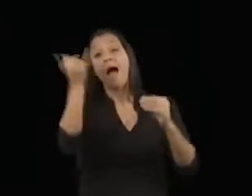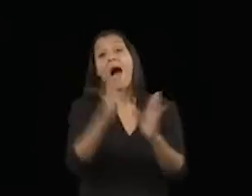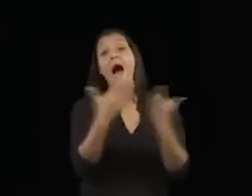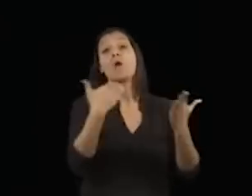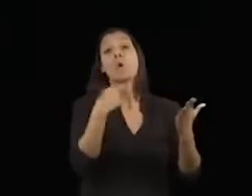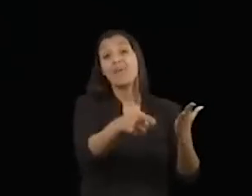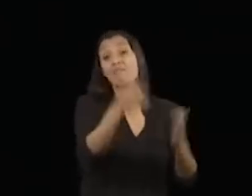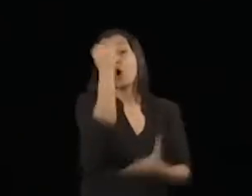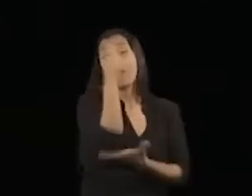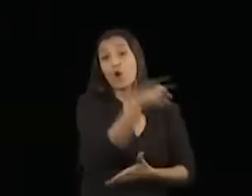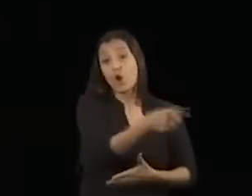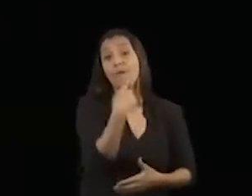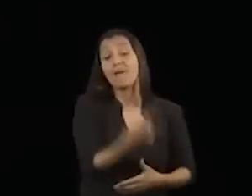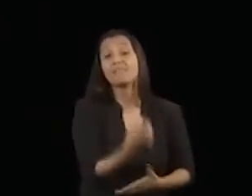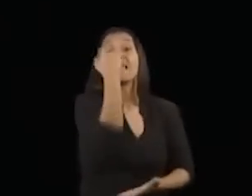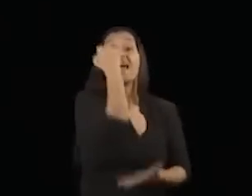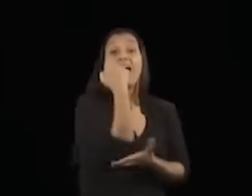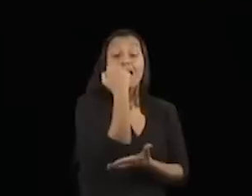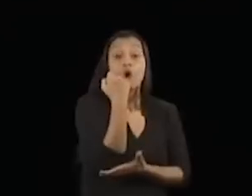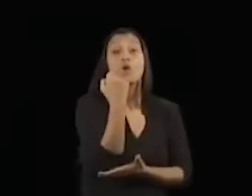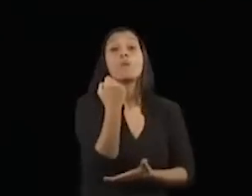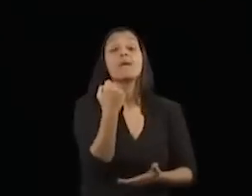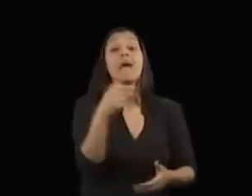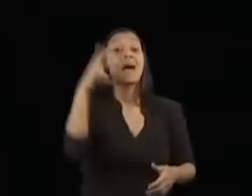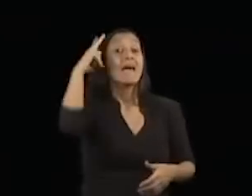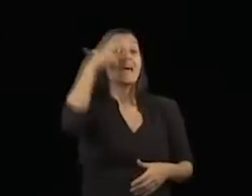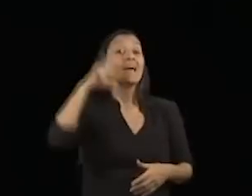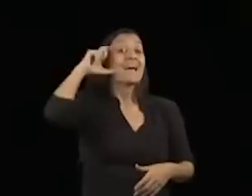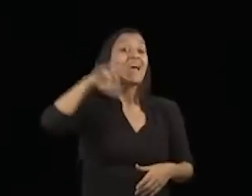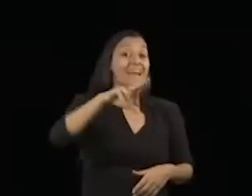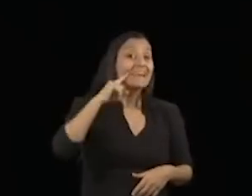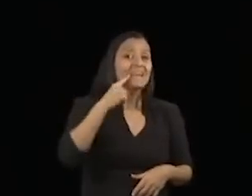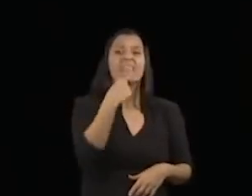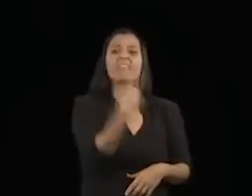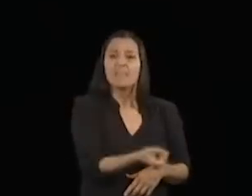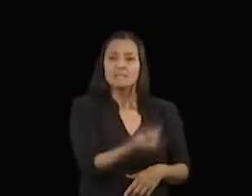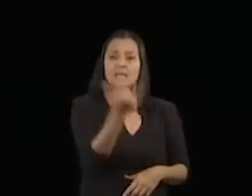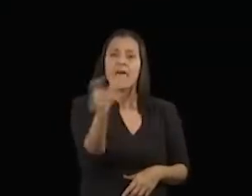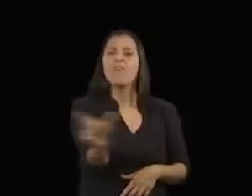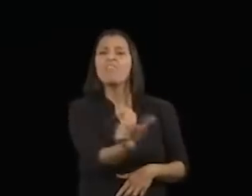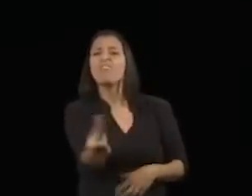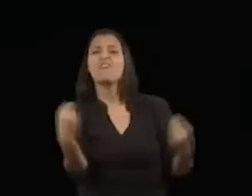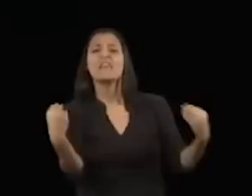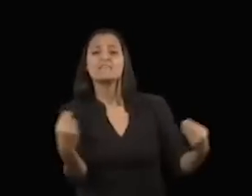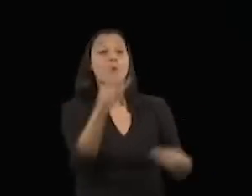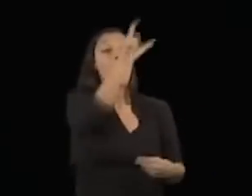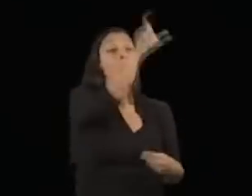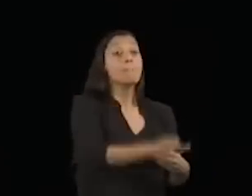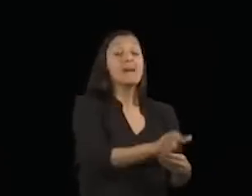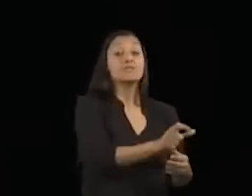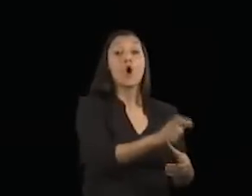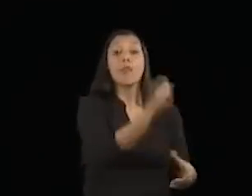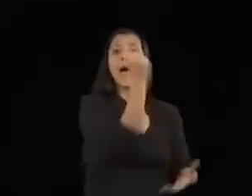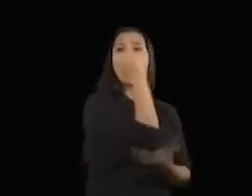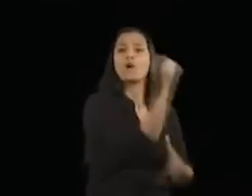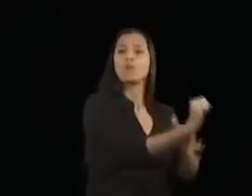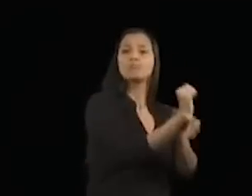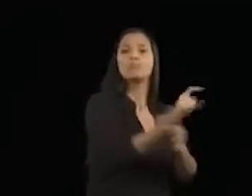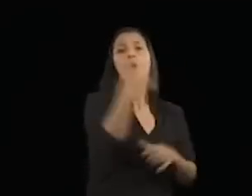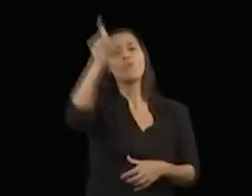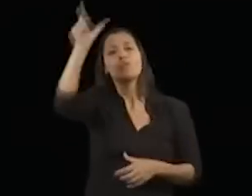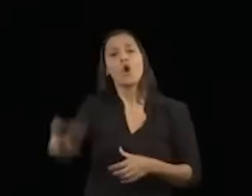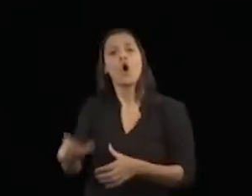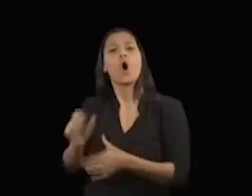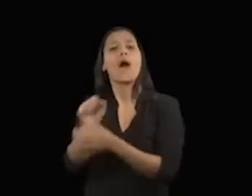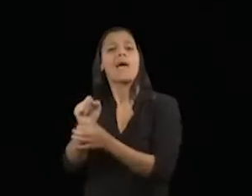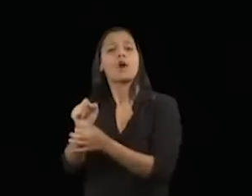muy lindo, que se llama La economía en una lección, de Henry Hazlitt. Y dice, ¿cuál es la diferencia entre el buen economista y el mal economista? Es que el mal economista